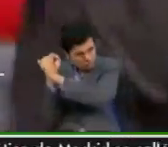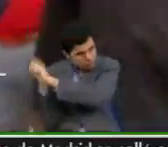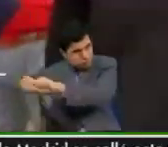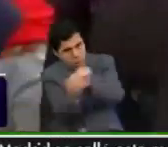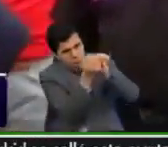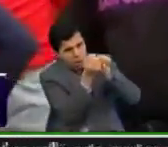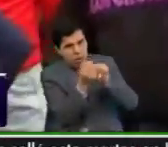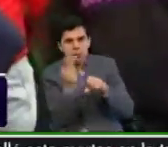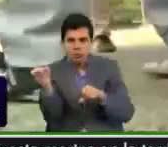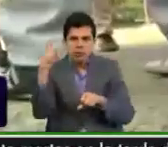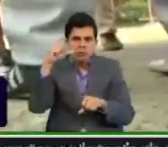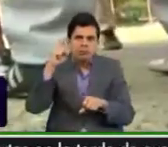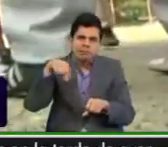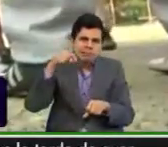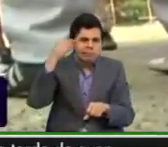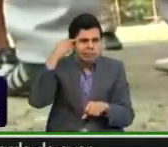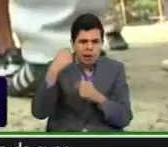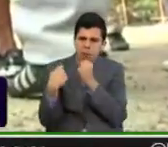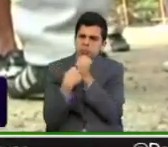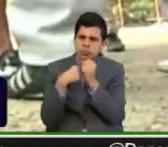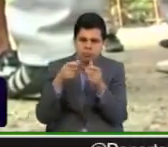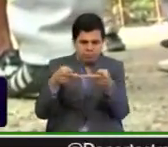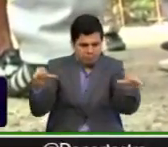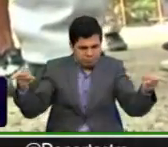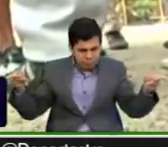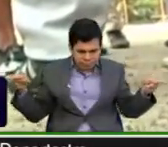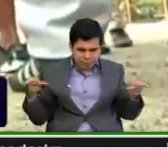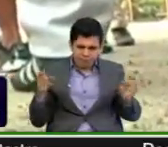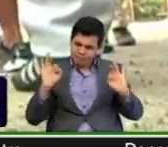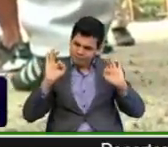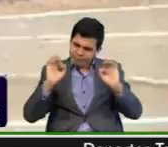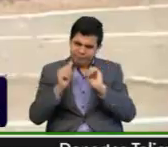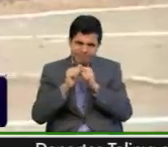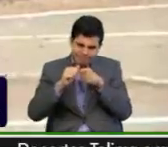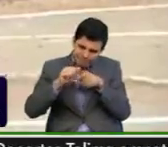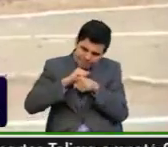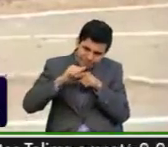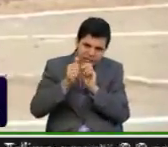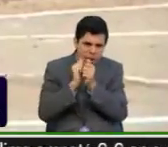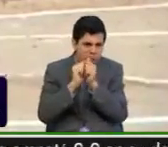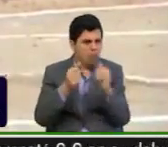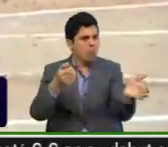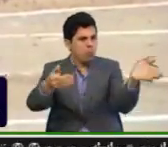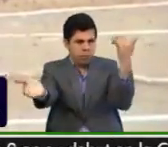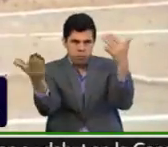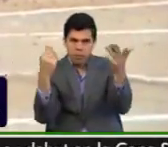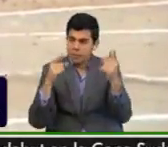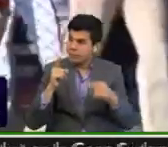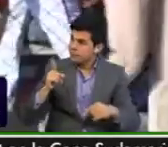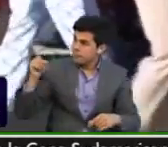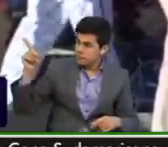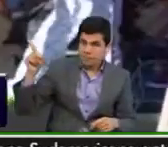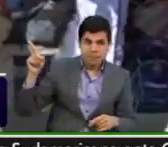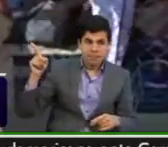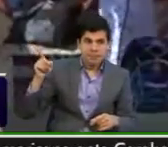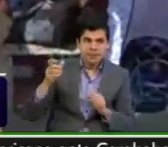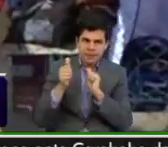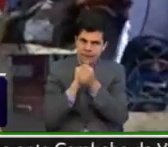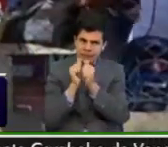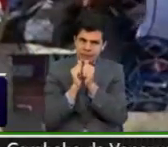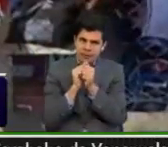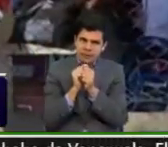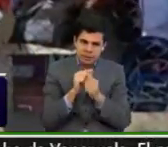en Cúcuta busca apoyo para hacer un escenario digno que permita trabajar en la masificación para que el softball en la ciudad no se